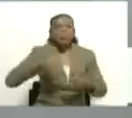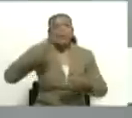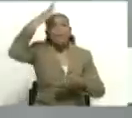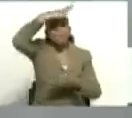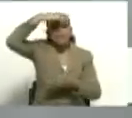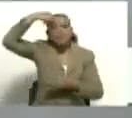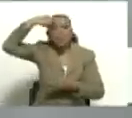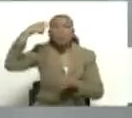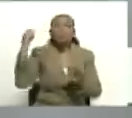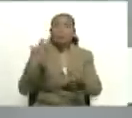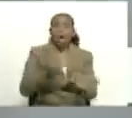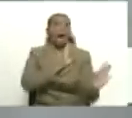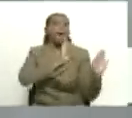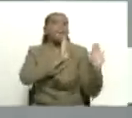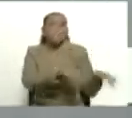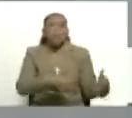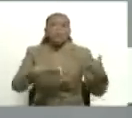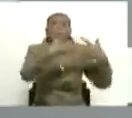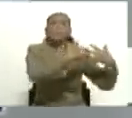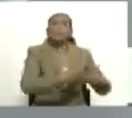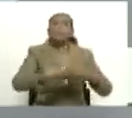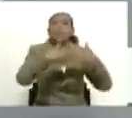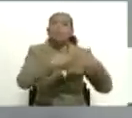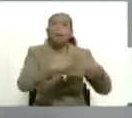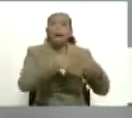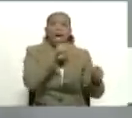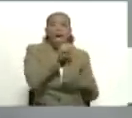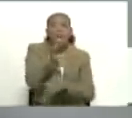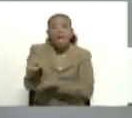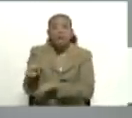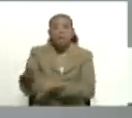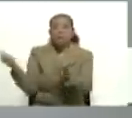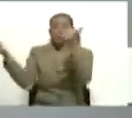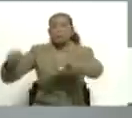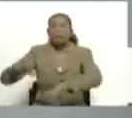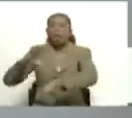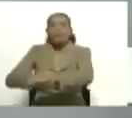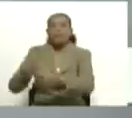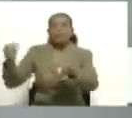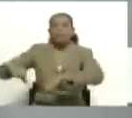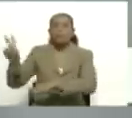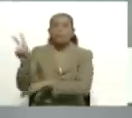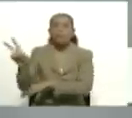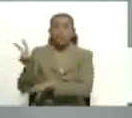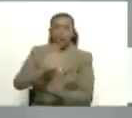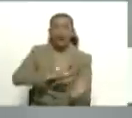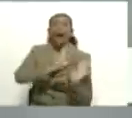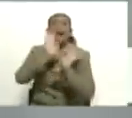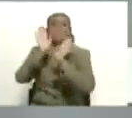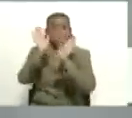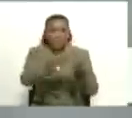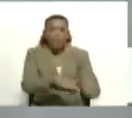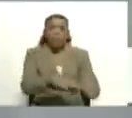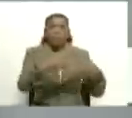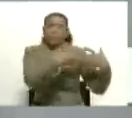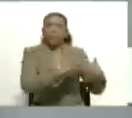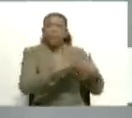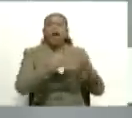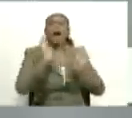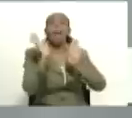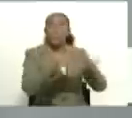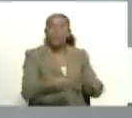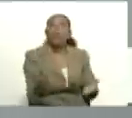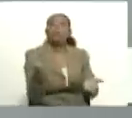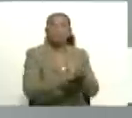Trump, ratificó que un régimen criminal se derrota con fuerza, respalda la ruta del 233 y reafirma